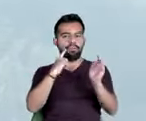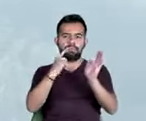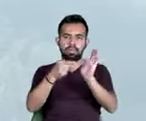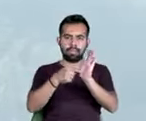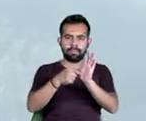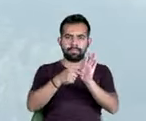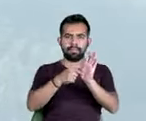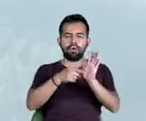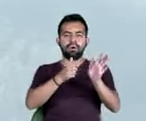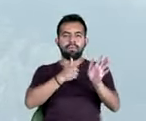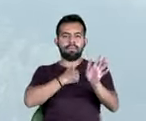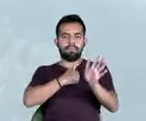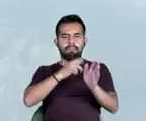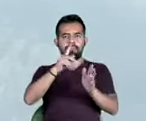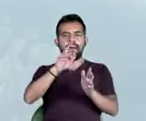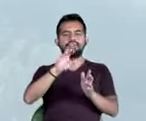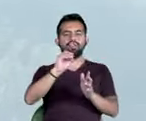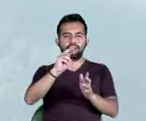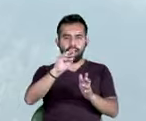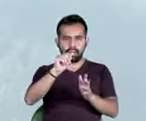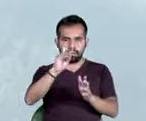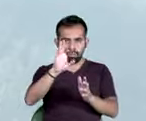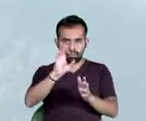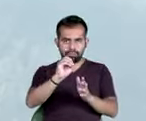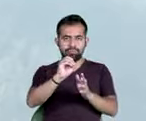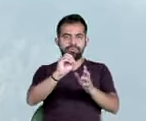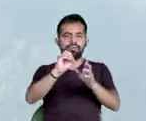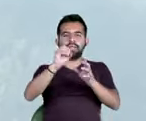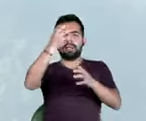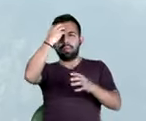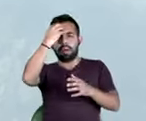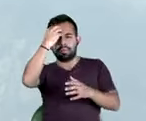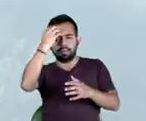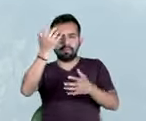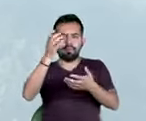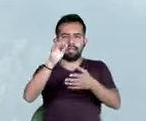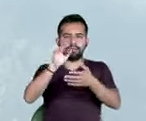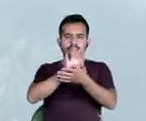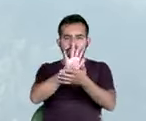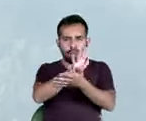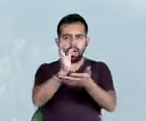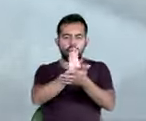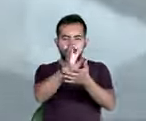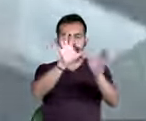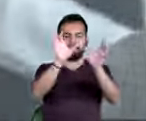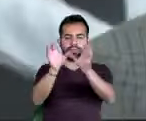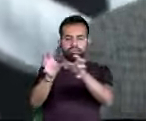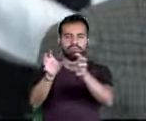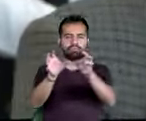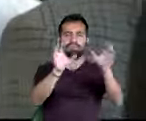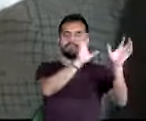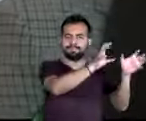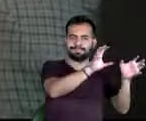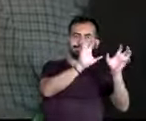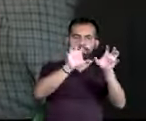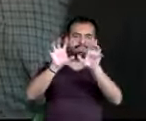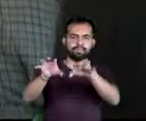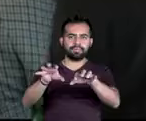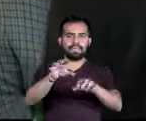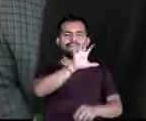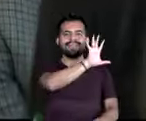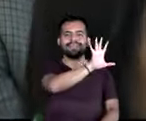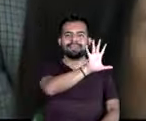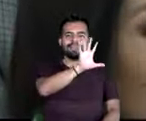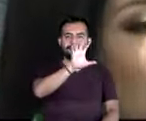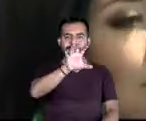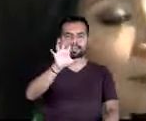patronato, como las unidades educativas, ejecutando ya programas específicos de esa política pública. Siendo así, quiero presentar,